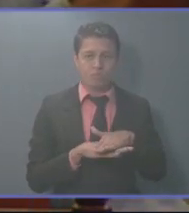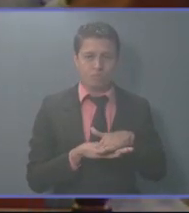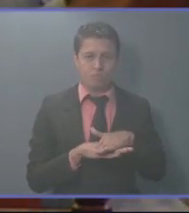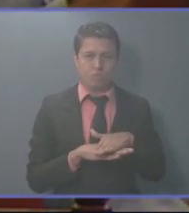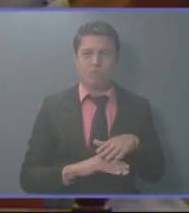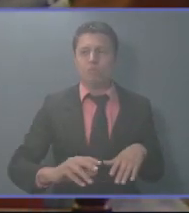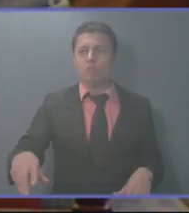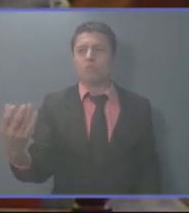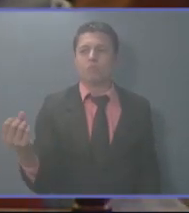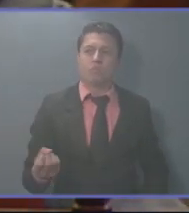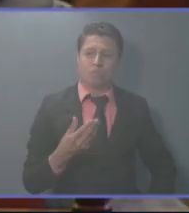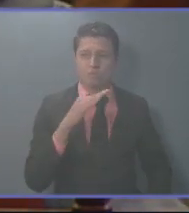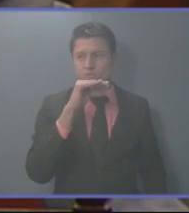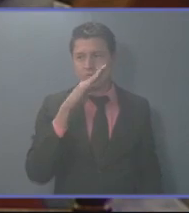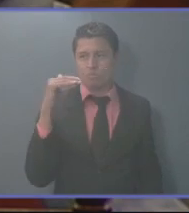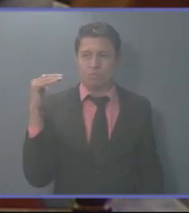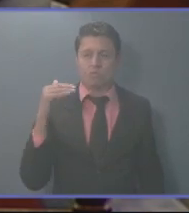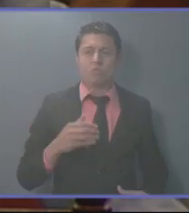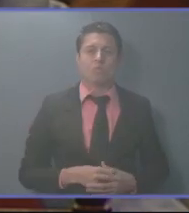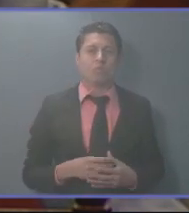estados modernos: